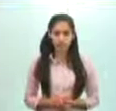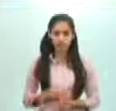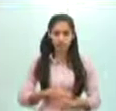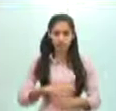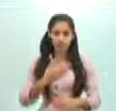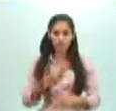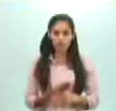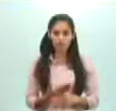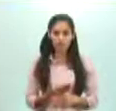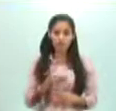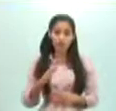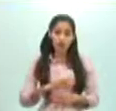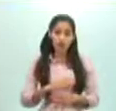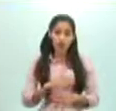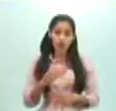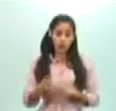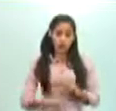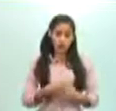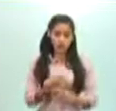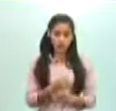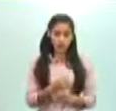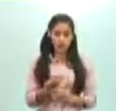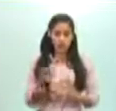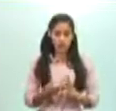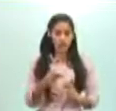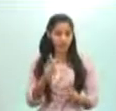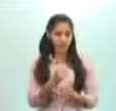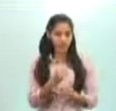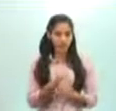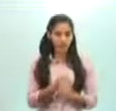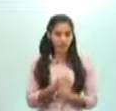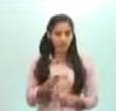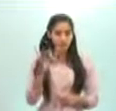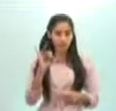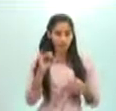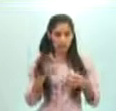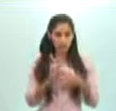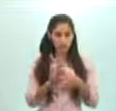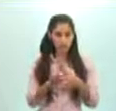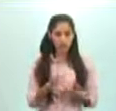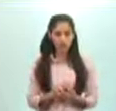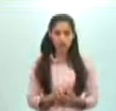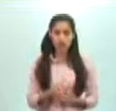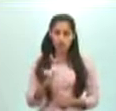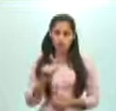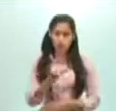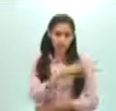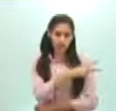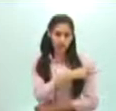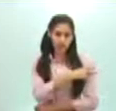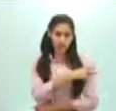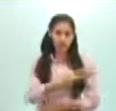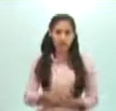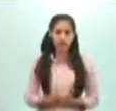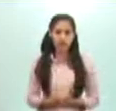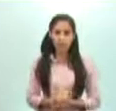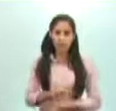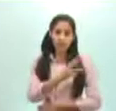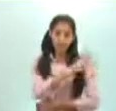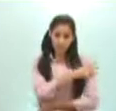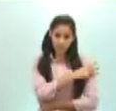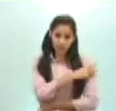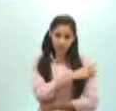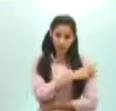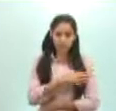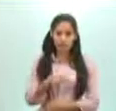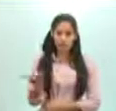después la utilizaron o la trabajaron cuando estaban en séptimo grado en el nivel secundario y en el preuniversitario también